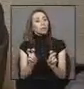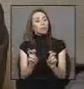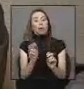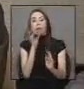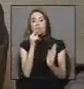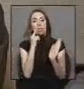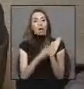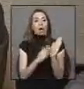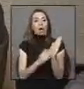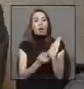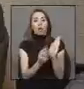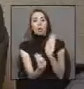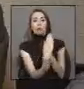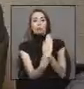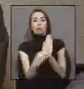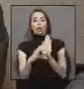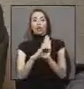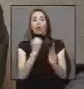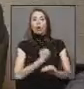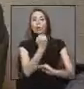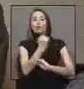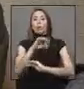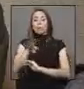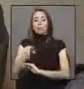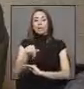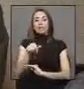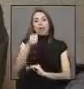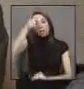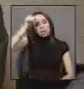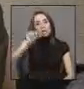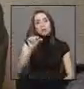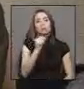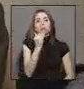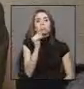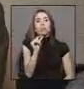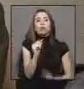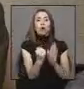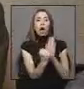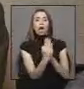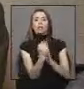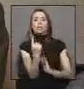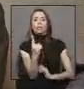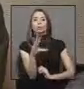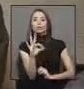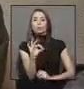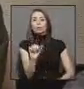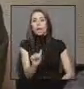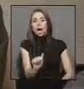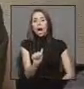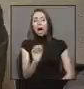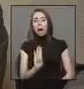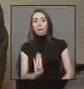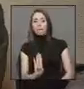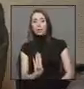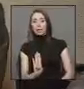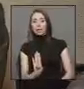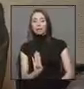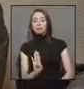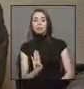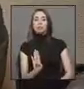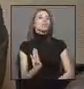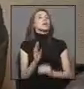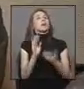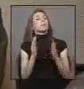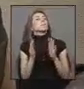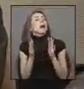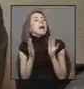se ve reflejado en nuestro Código Penal, que castiga tímidamente en los artículos 150A y B una